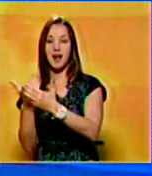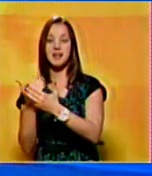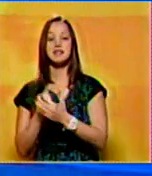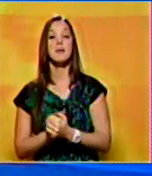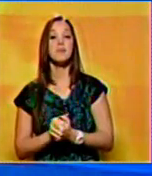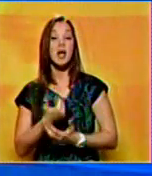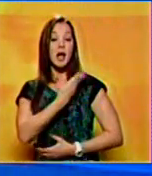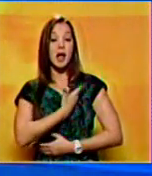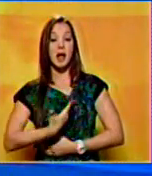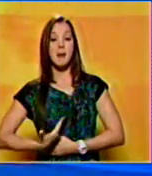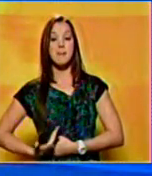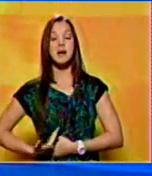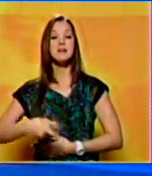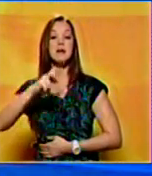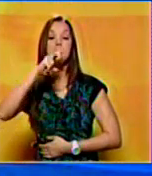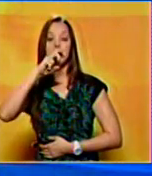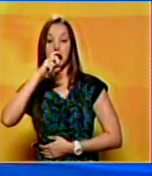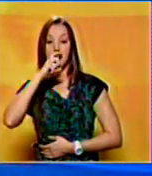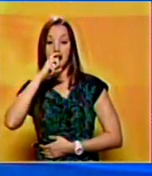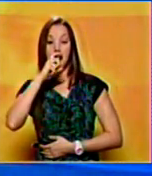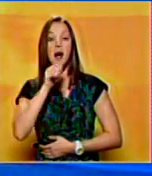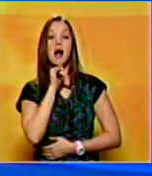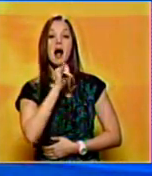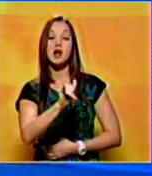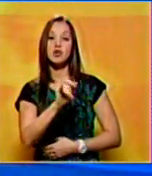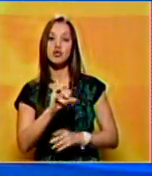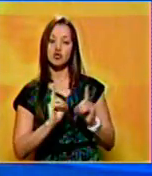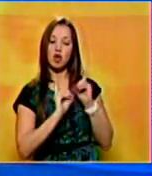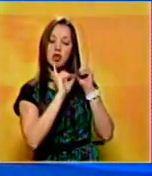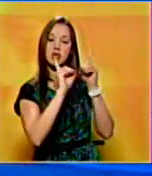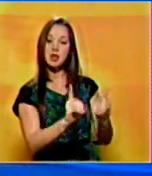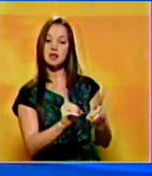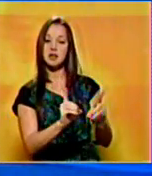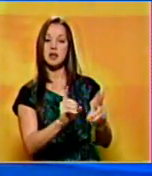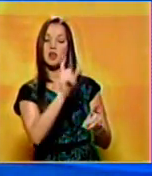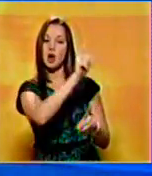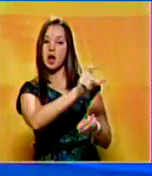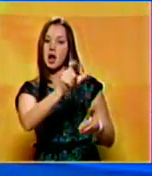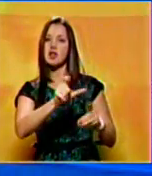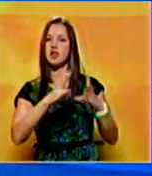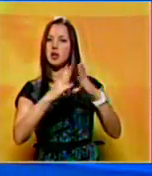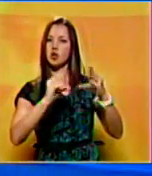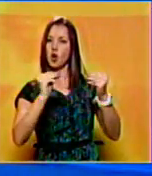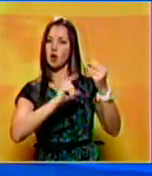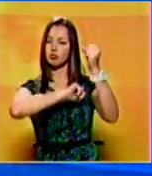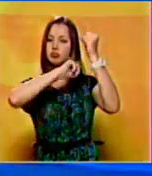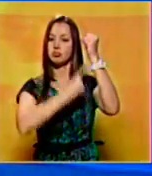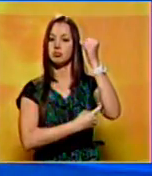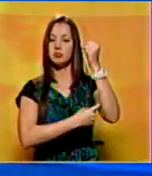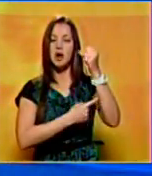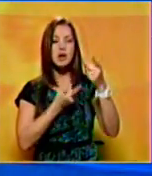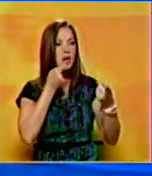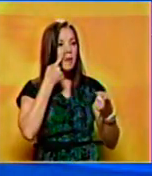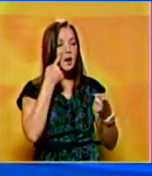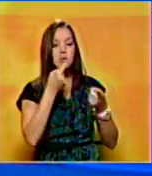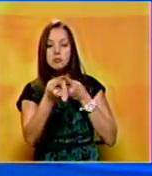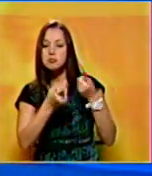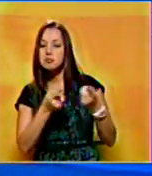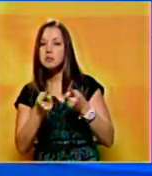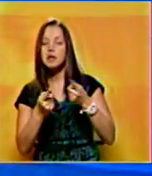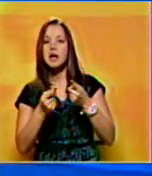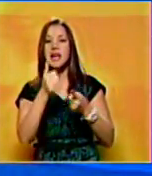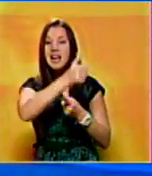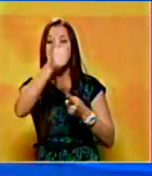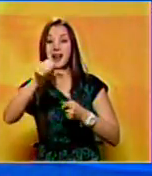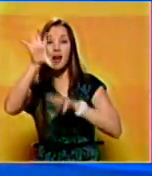El presidente de la República, Nicolás Maduro, anunció la designación de los jefes plenipotenciarios que dirigirá la economía en cada una de las regiones del